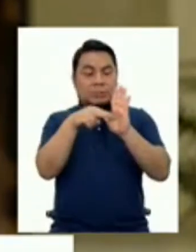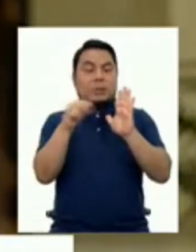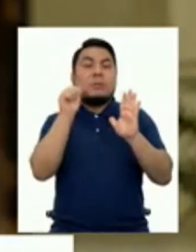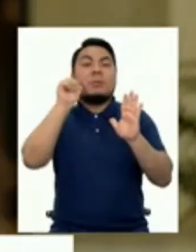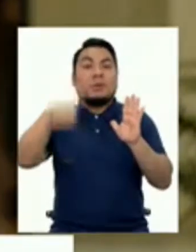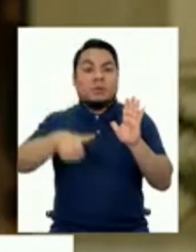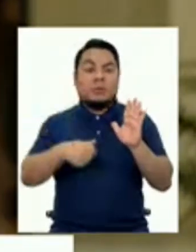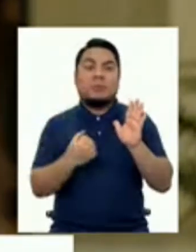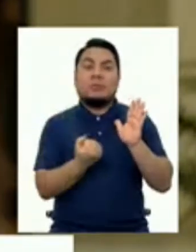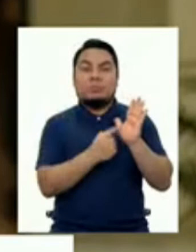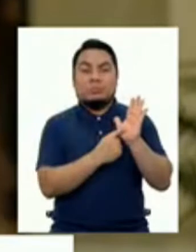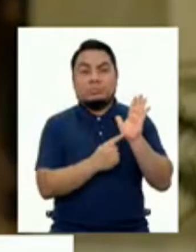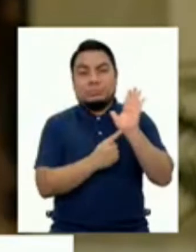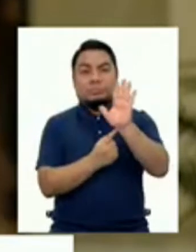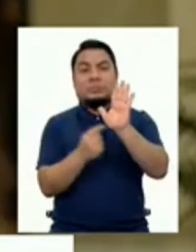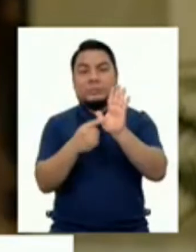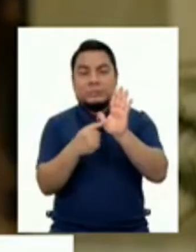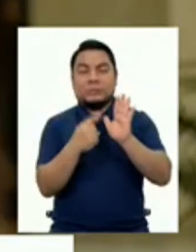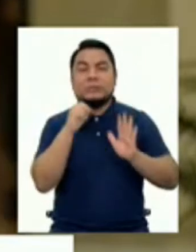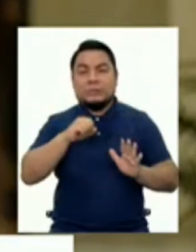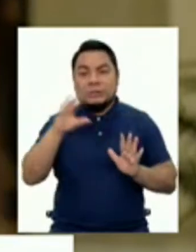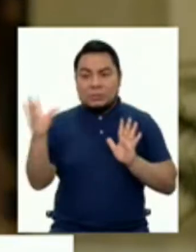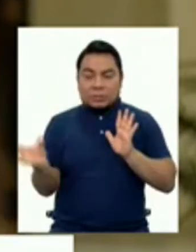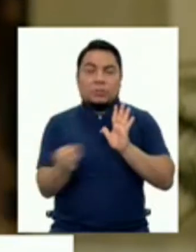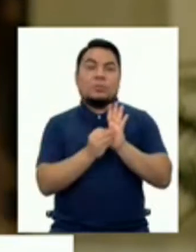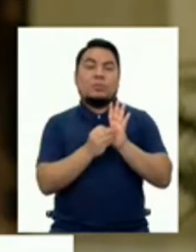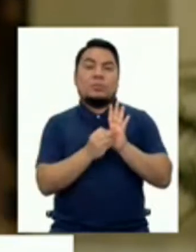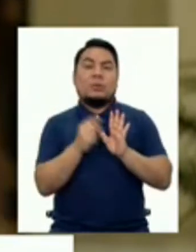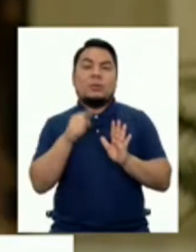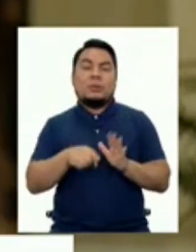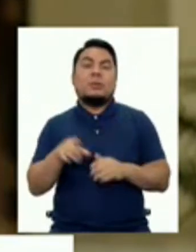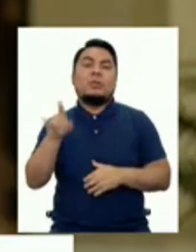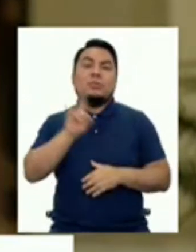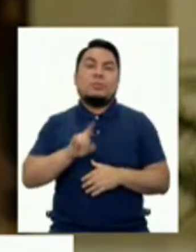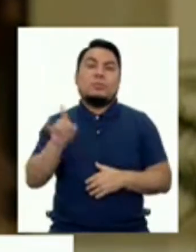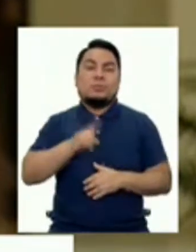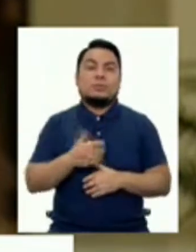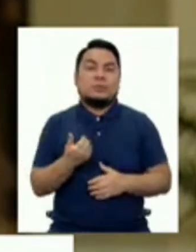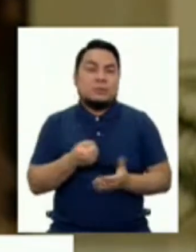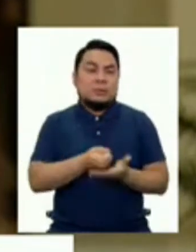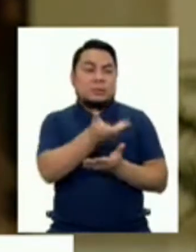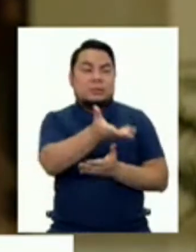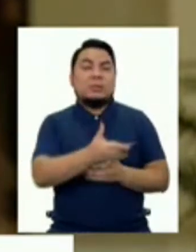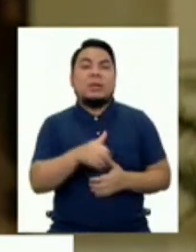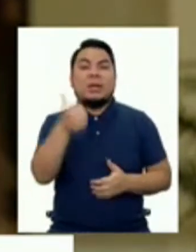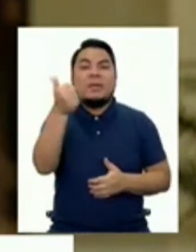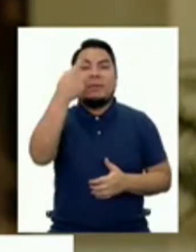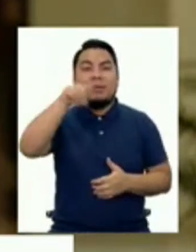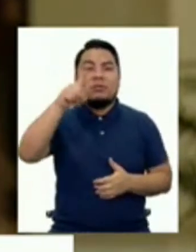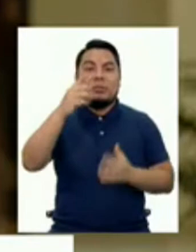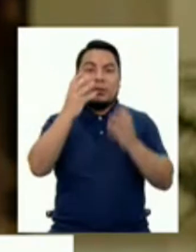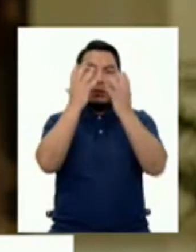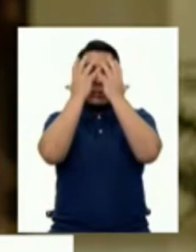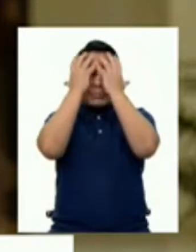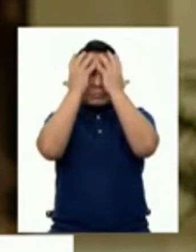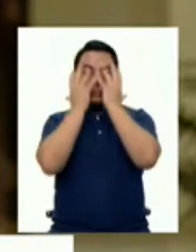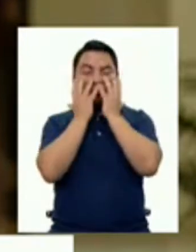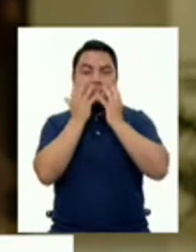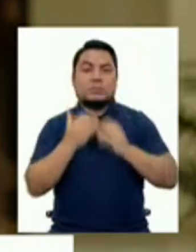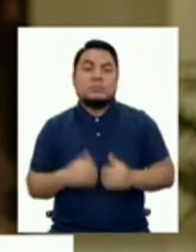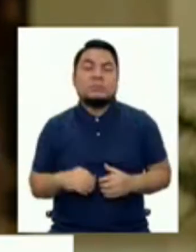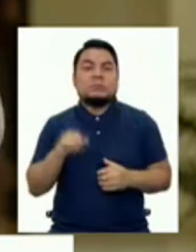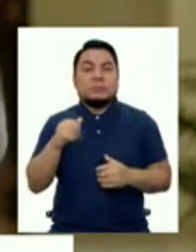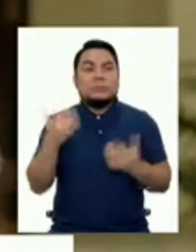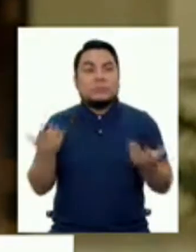vamos a emitir, incluye la elaboración de 10 millones de protectores faciales, el